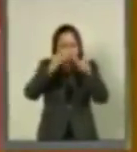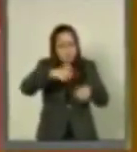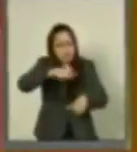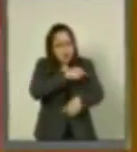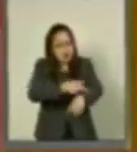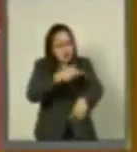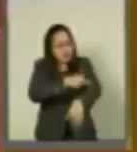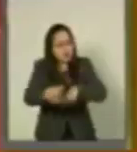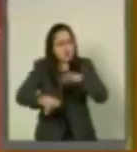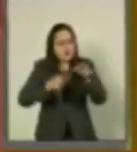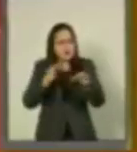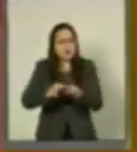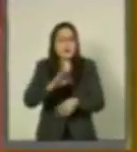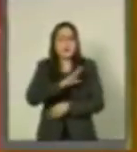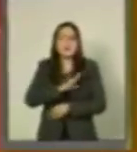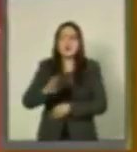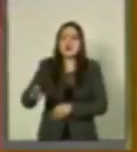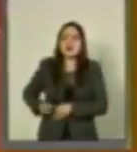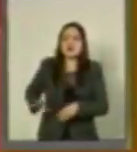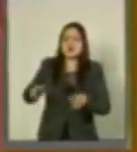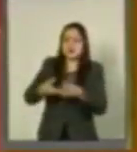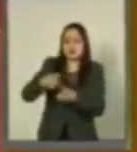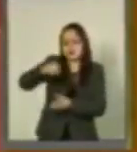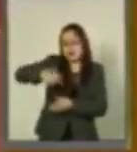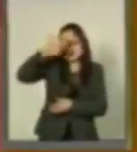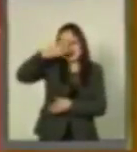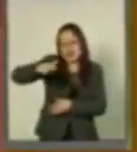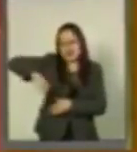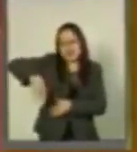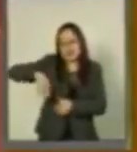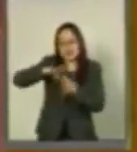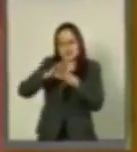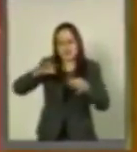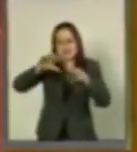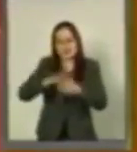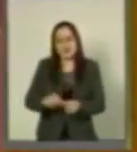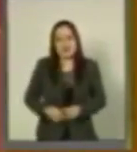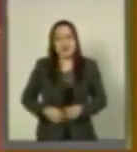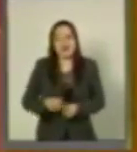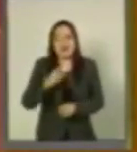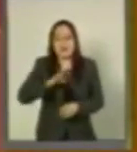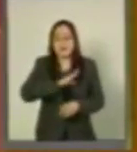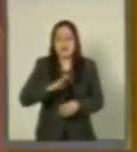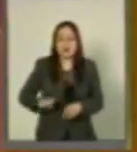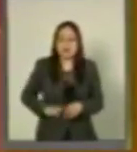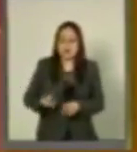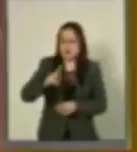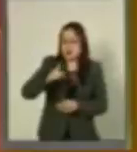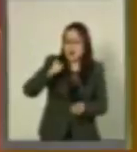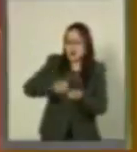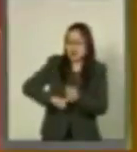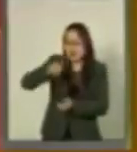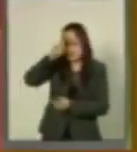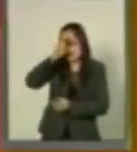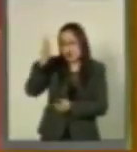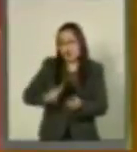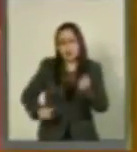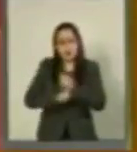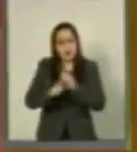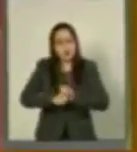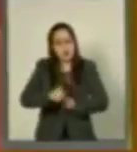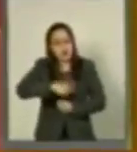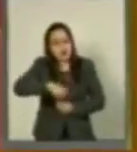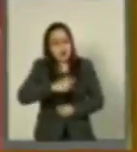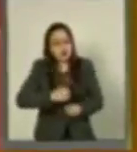Los municipios, como usted bien lo señala, es el eslabón más débil. La persecución del